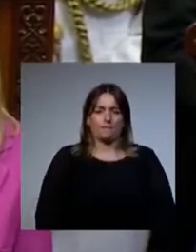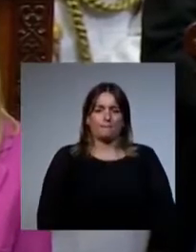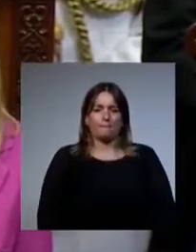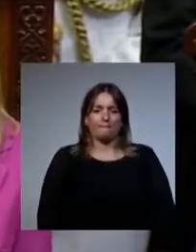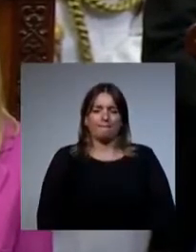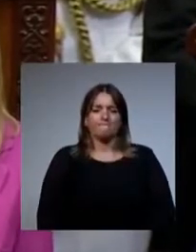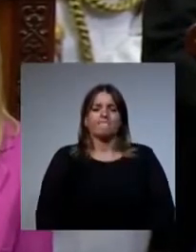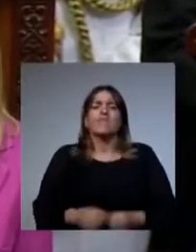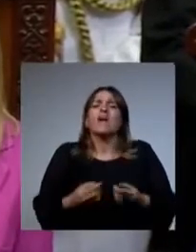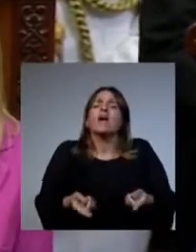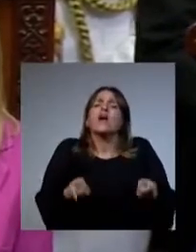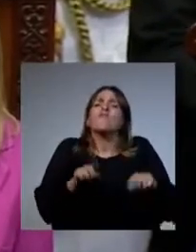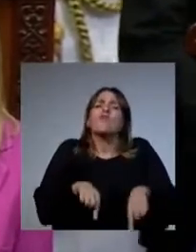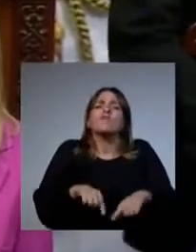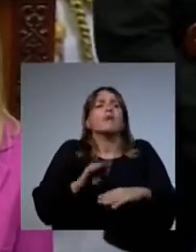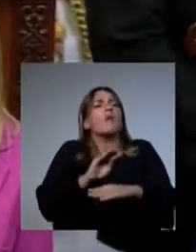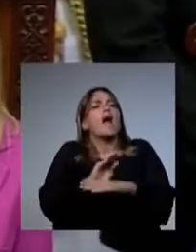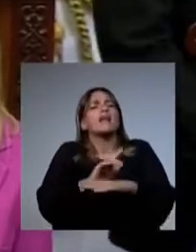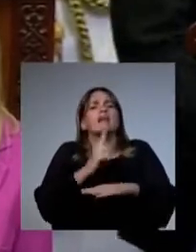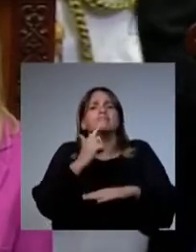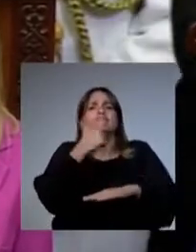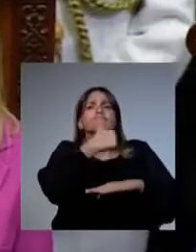La vuelta a clase ya parece algo lejano,